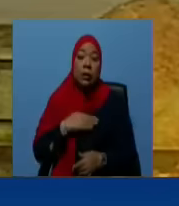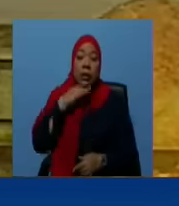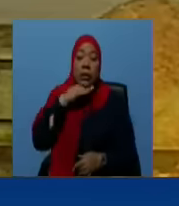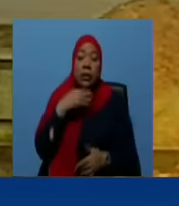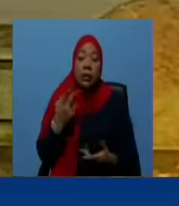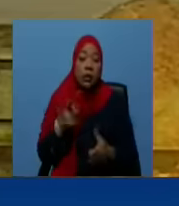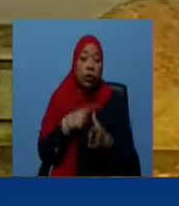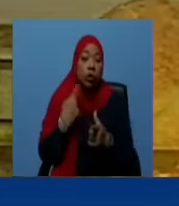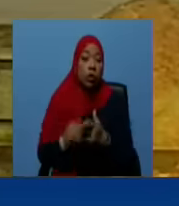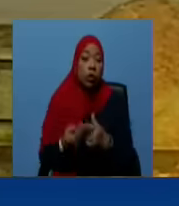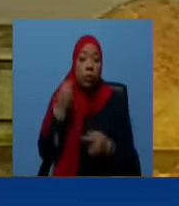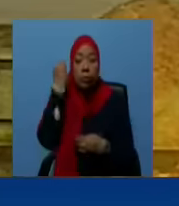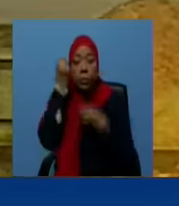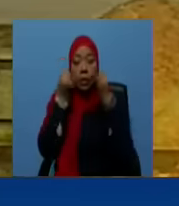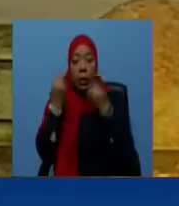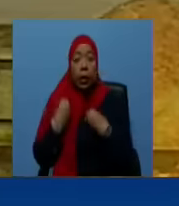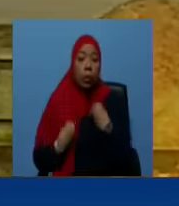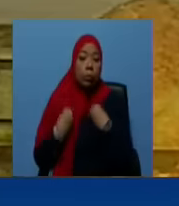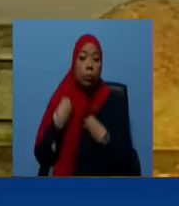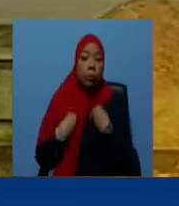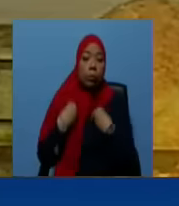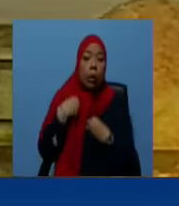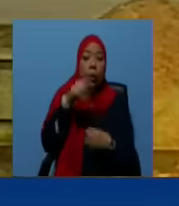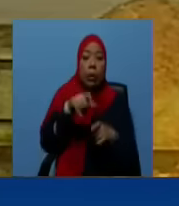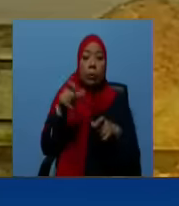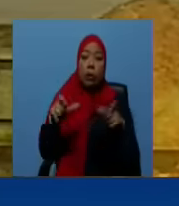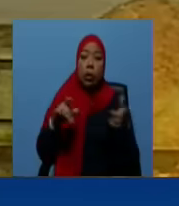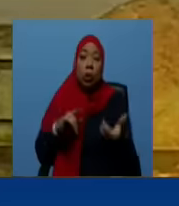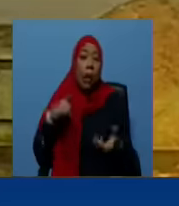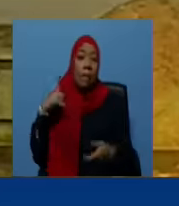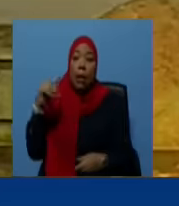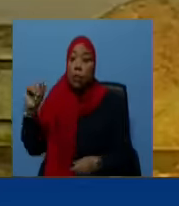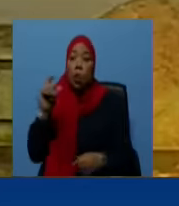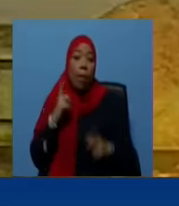Y fue lo que se llama